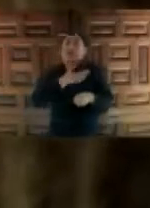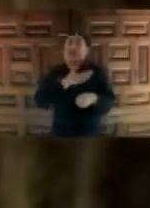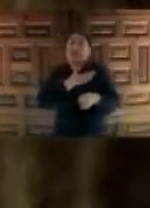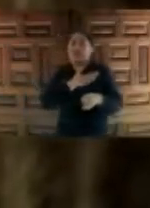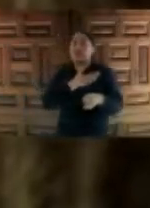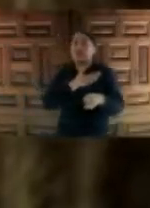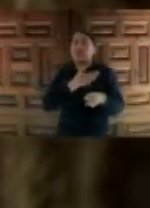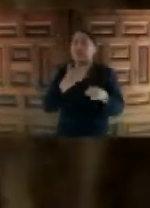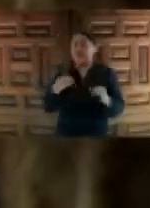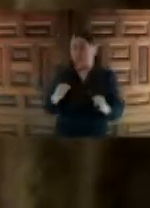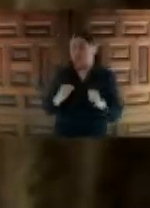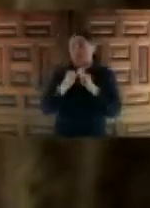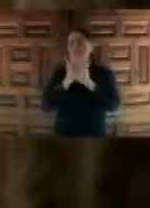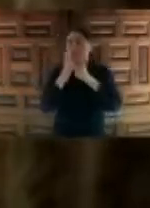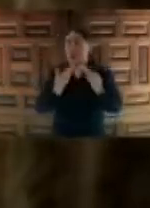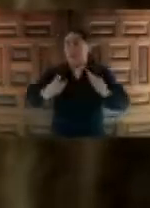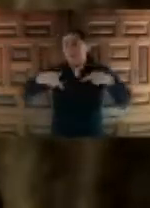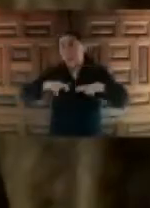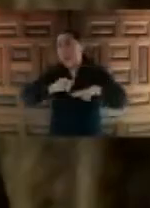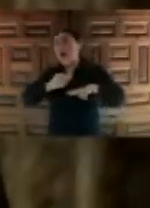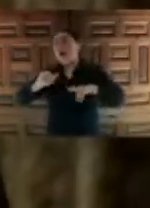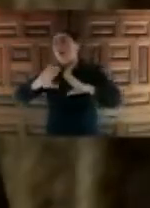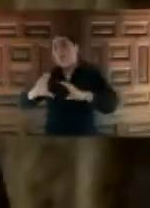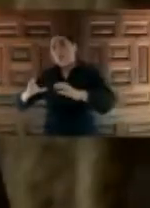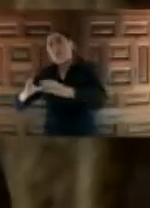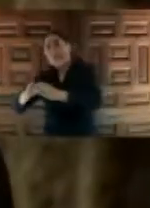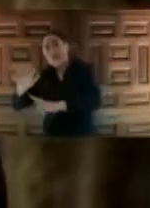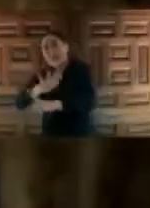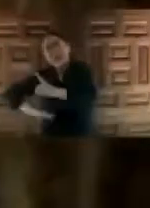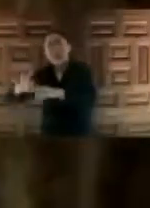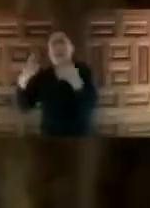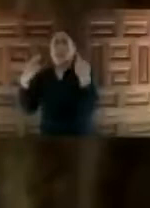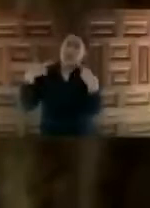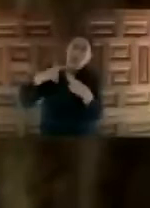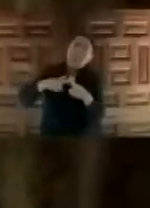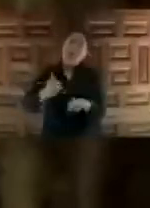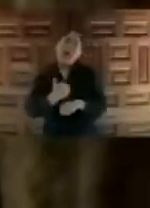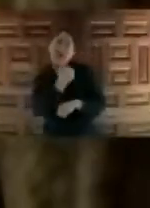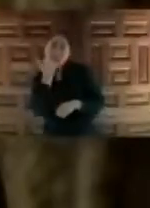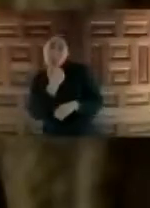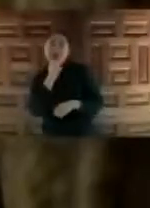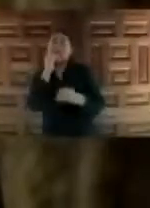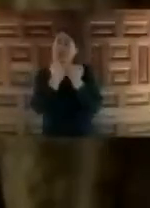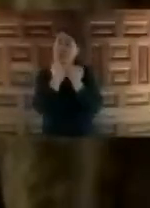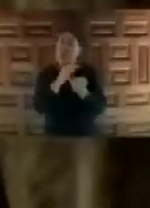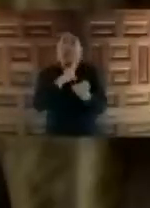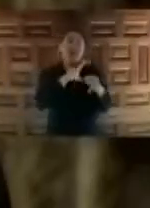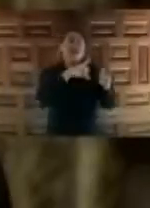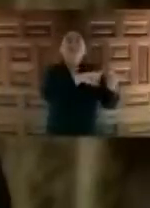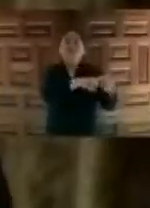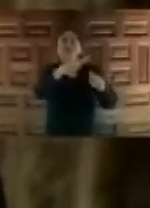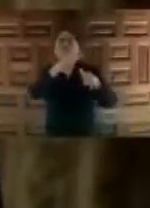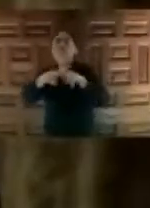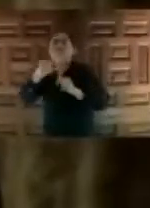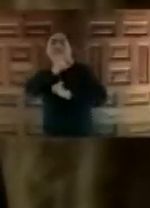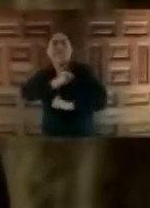representatividad institucional de las comunidades académica y estudiantil y la función estratégica de los diferentes órdenes de